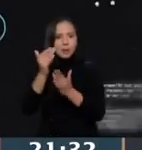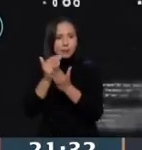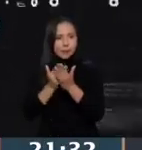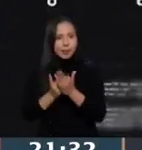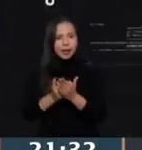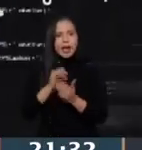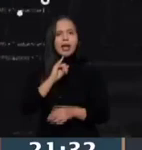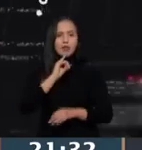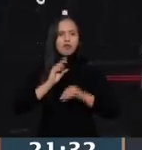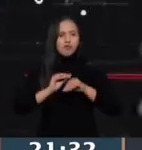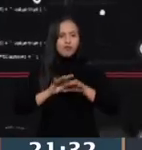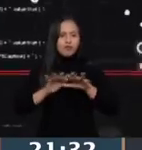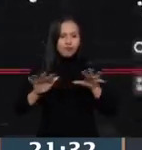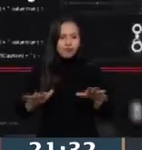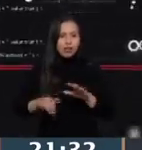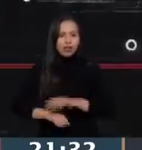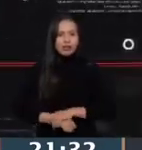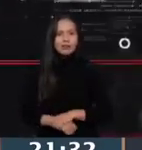Infodemia.